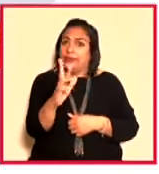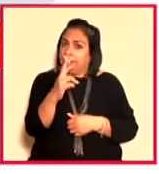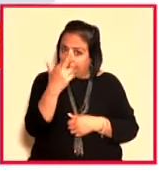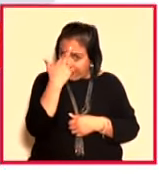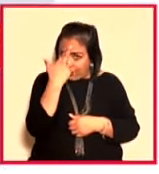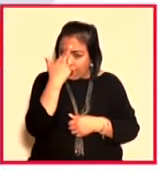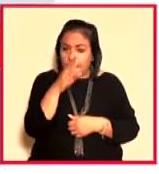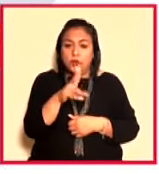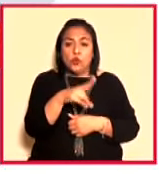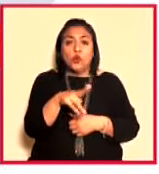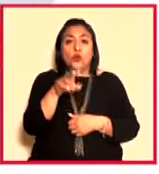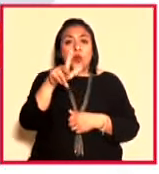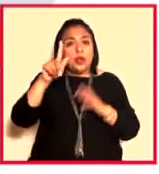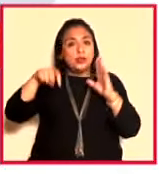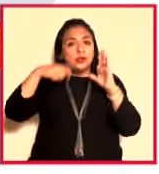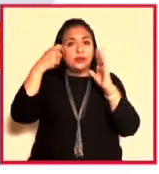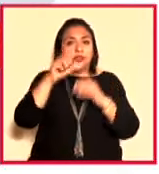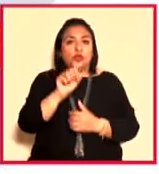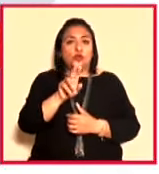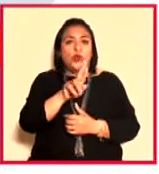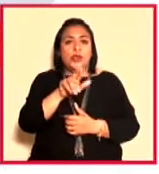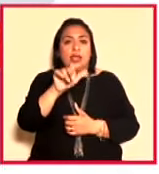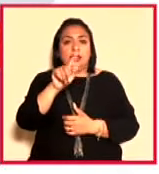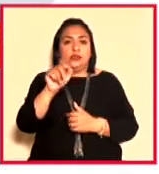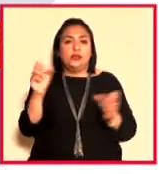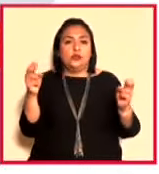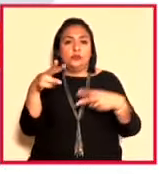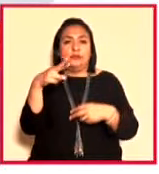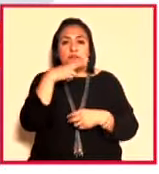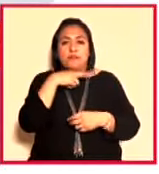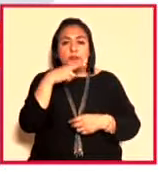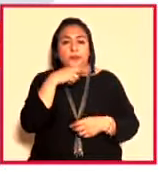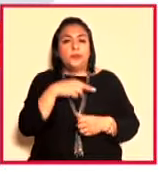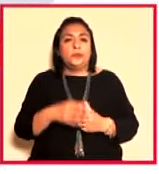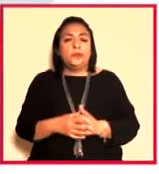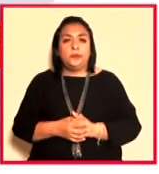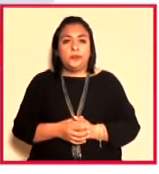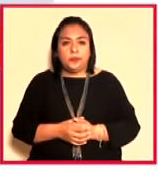Buñuel, un cineasta surrealista. Hasta la próxima.